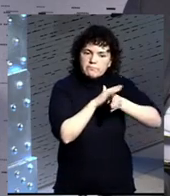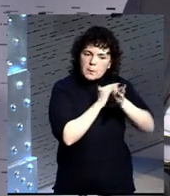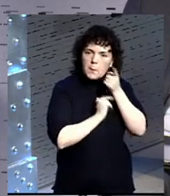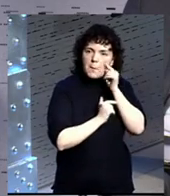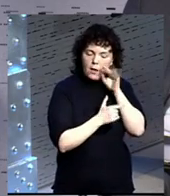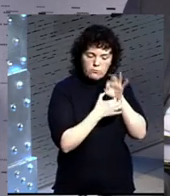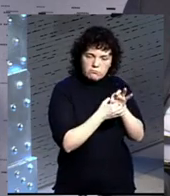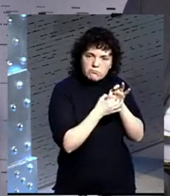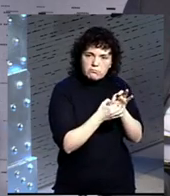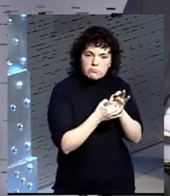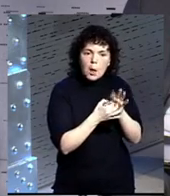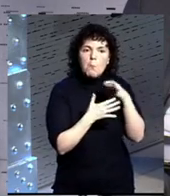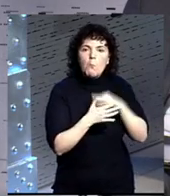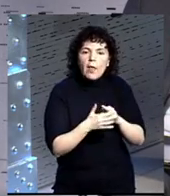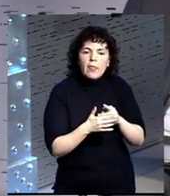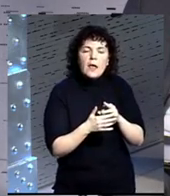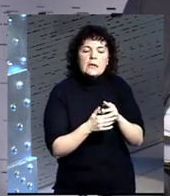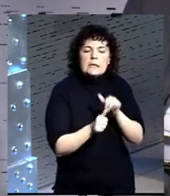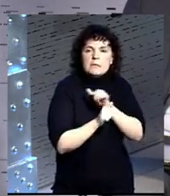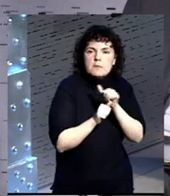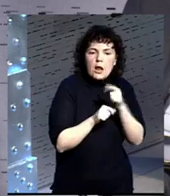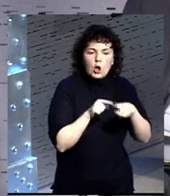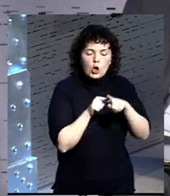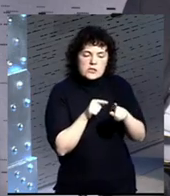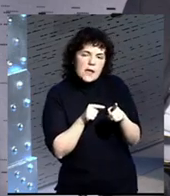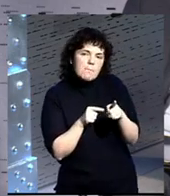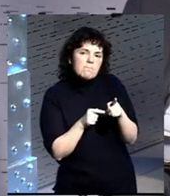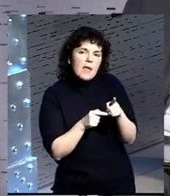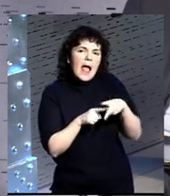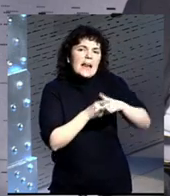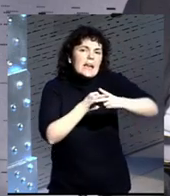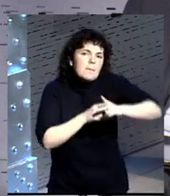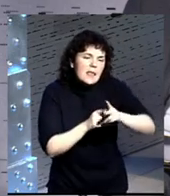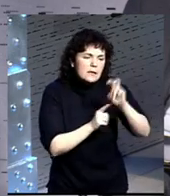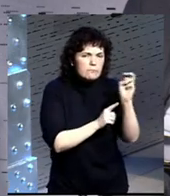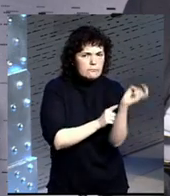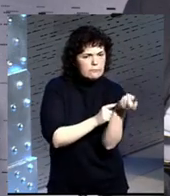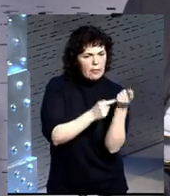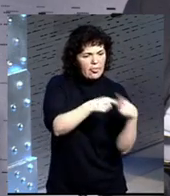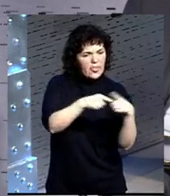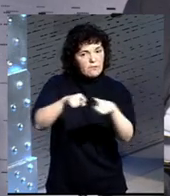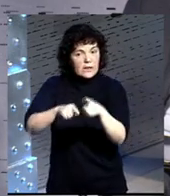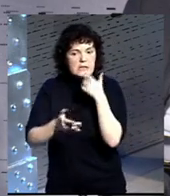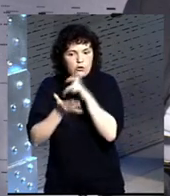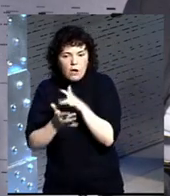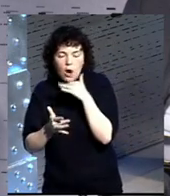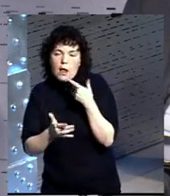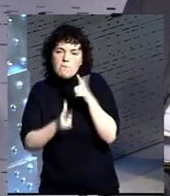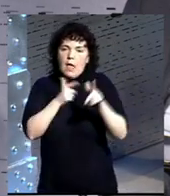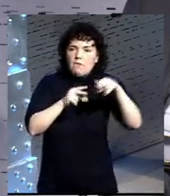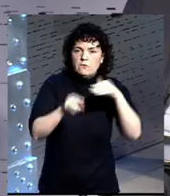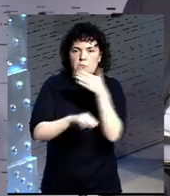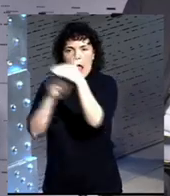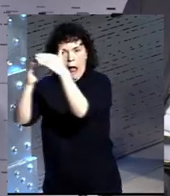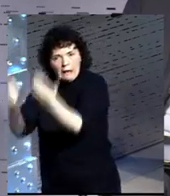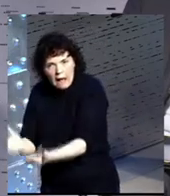banco, quizá espera tener una serie de funciones, de funcionalidades que son diferentes a las que tendría cuando está en su casa, tranquilamente.